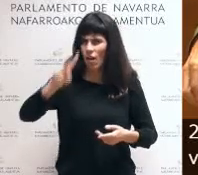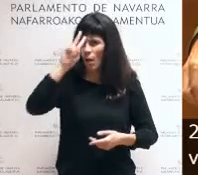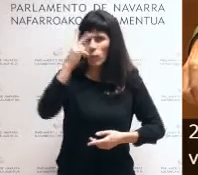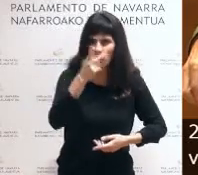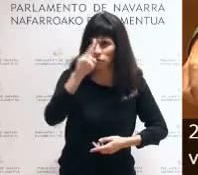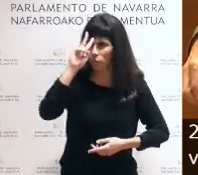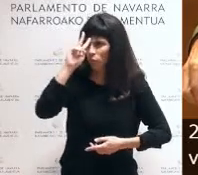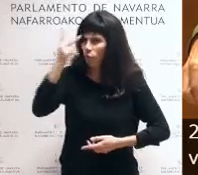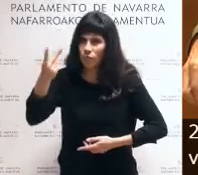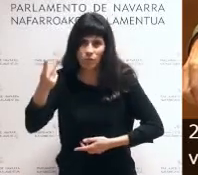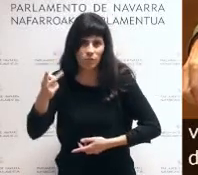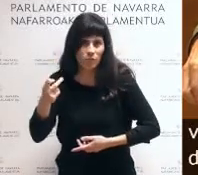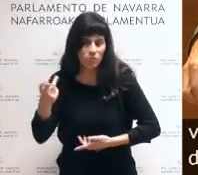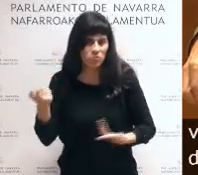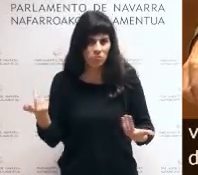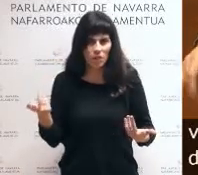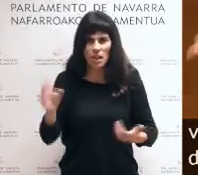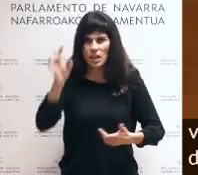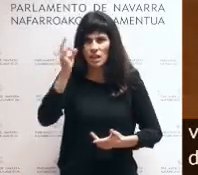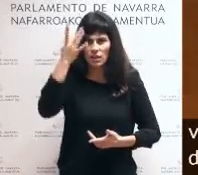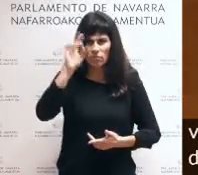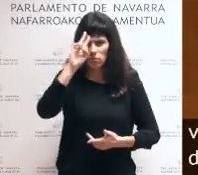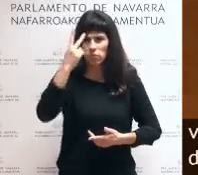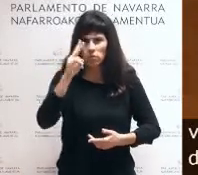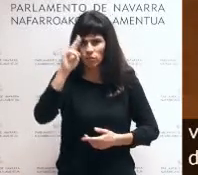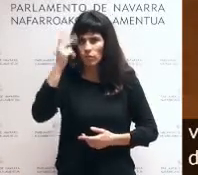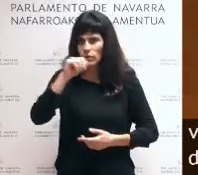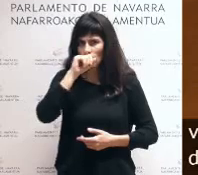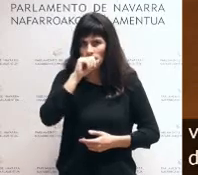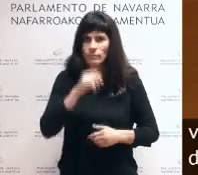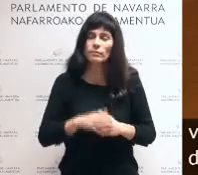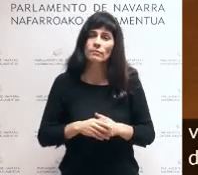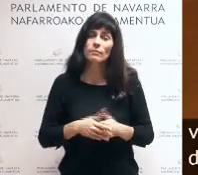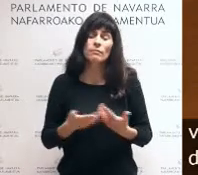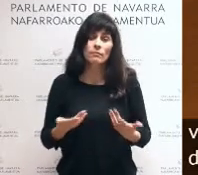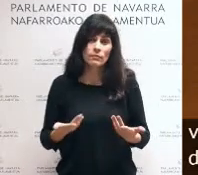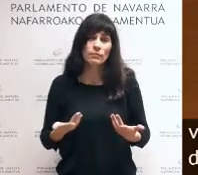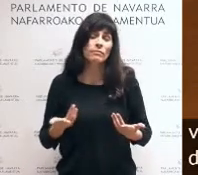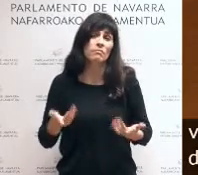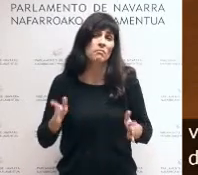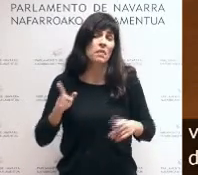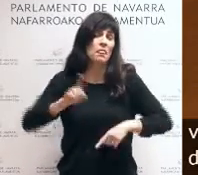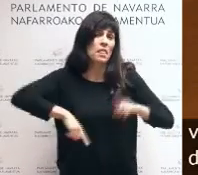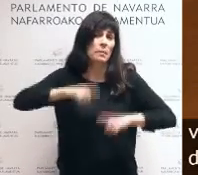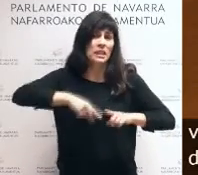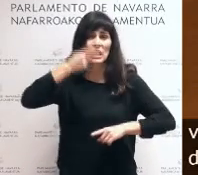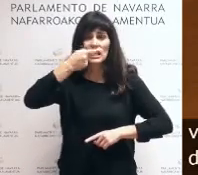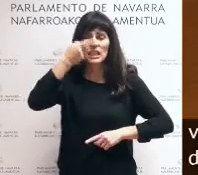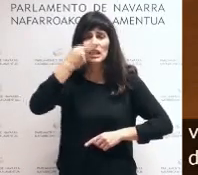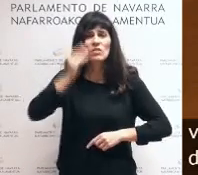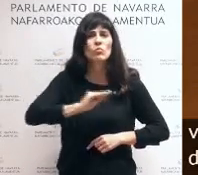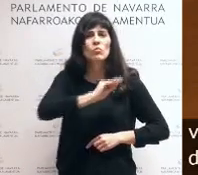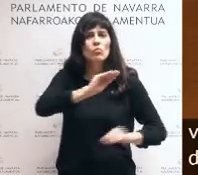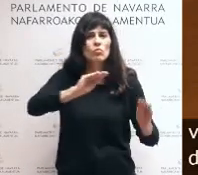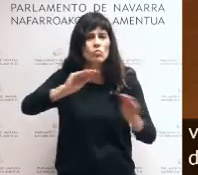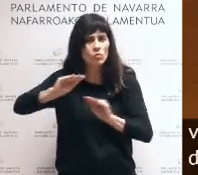hemiciclo, variando las ideas al albur de quién y cómo les ponen en los sitios en los